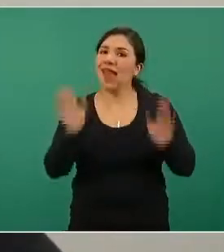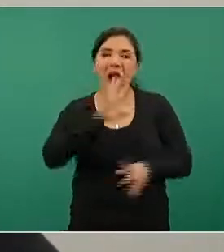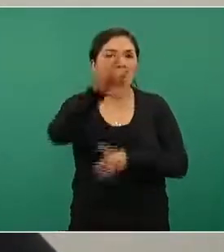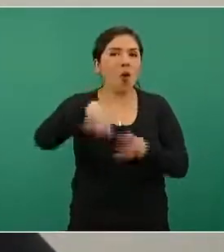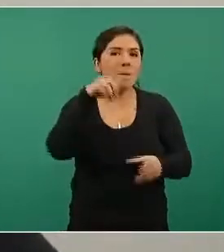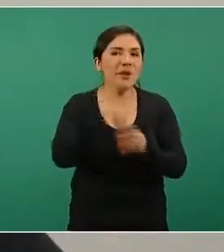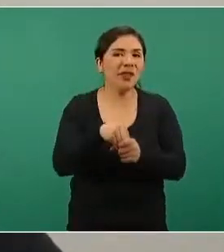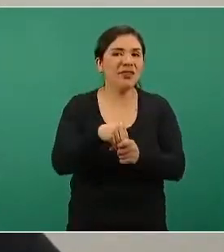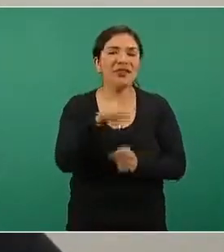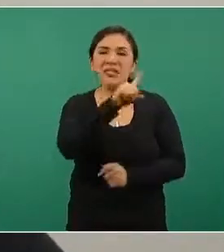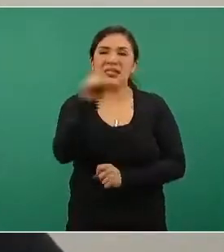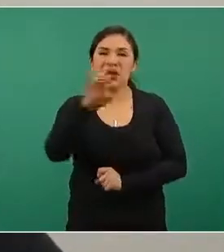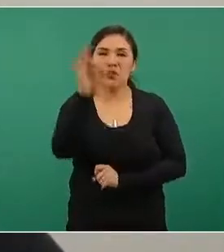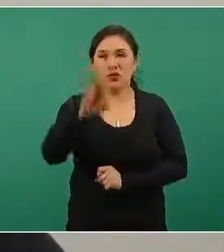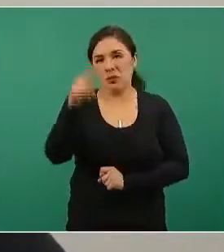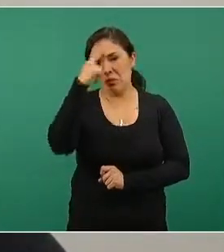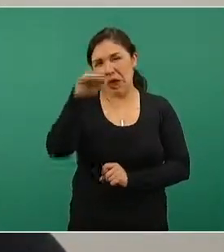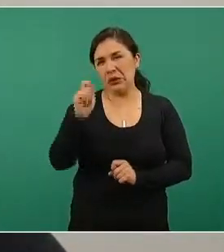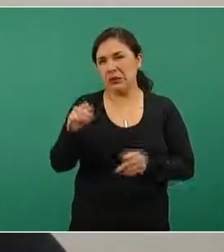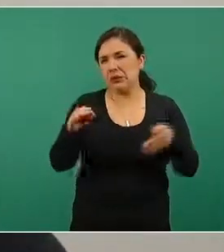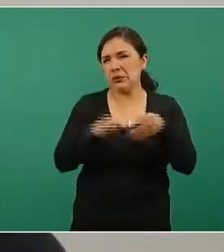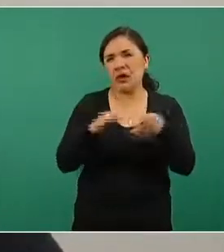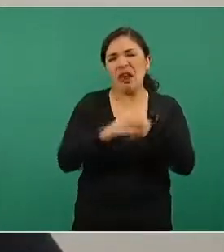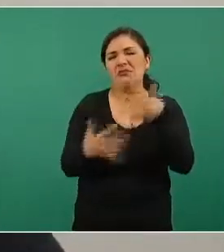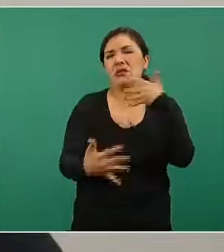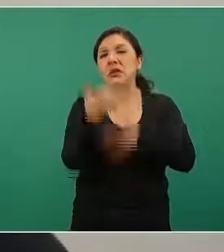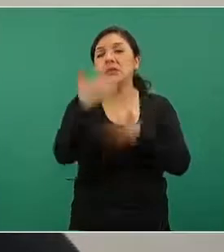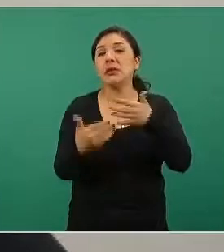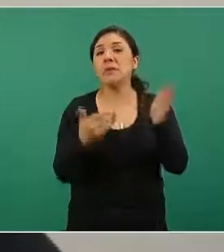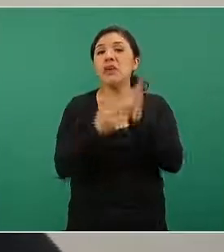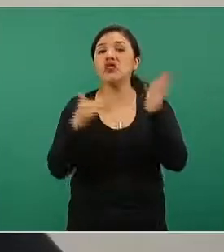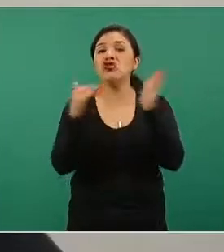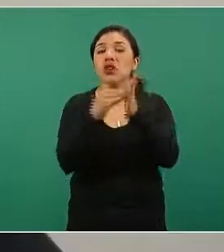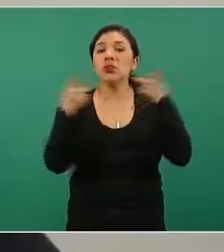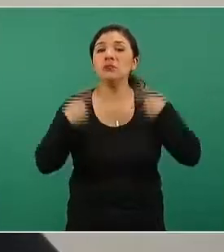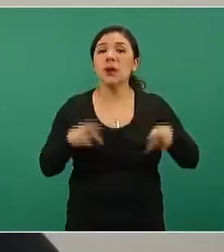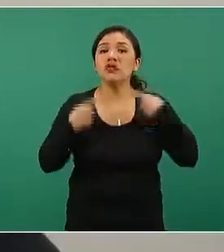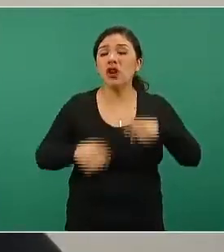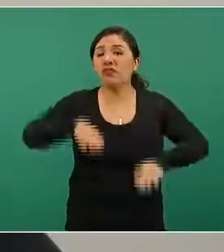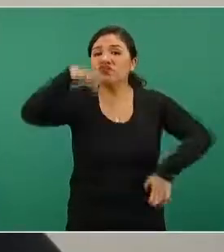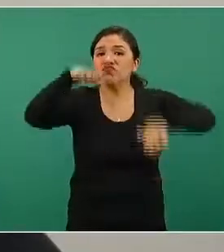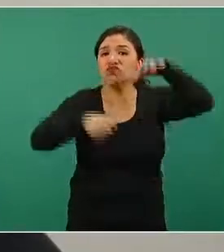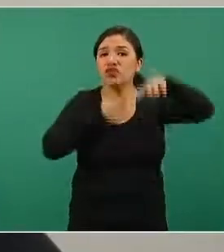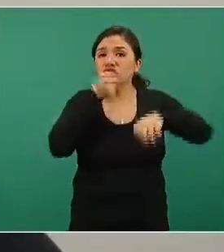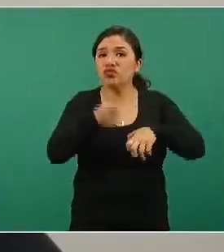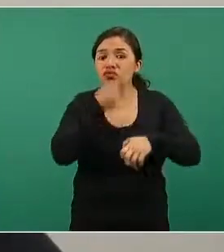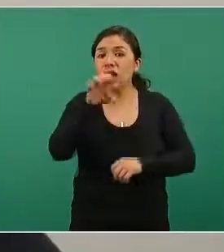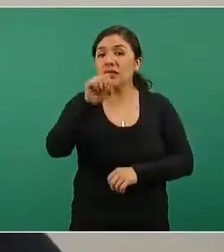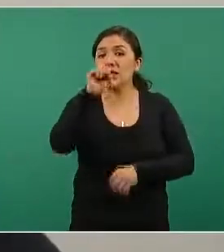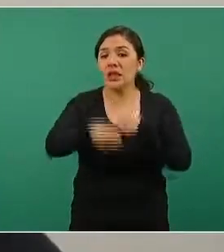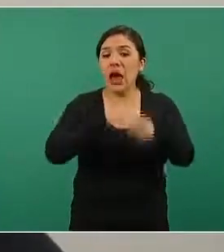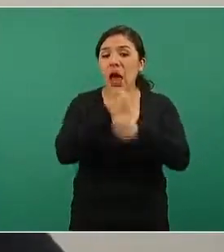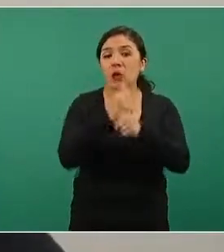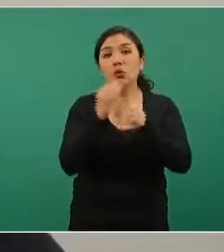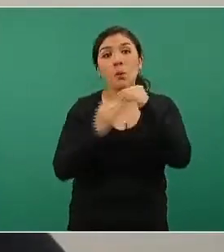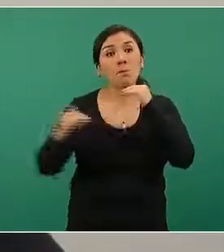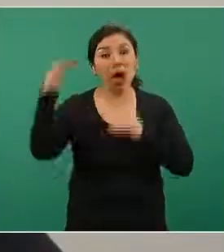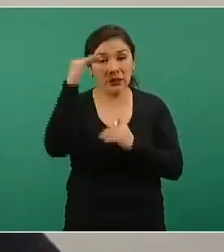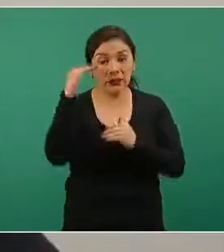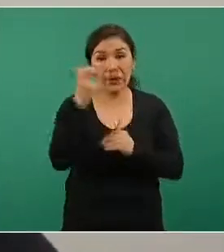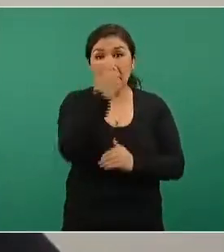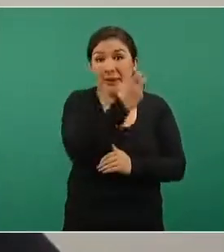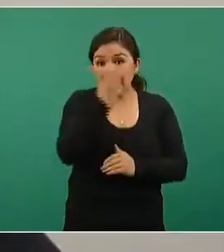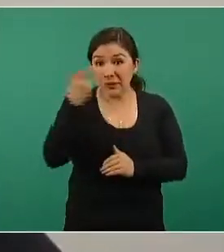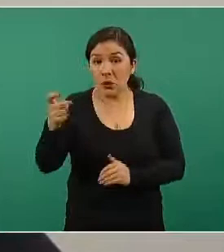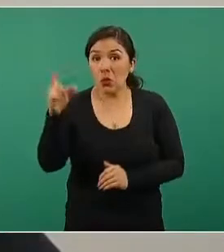obviamente, la totalidad de un poco menos de 15 millones de adultos mayores de 60 años o más, con